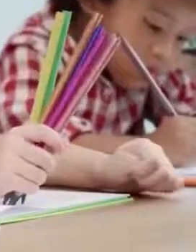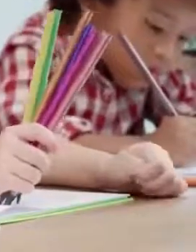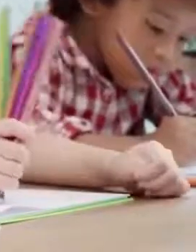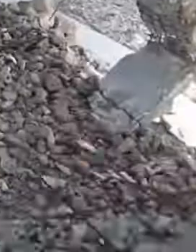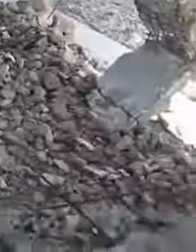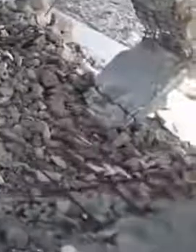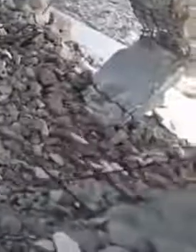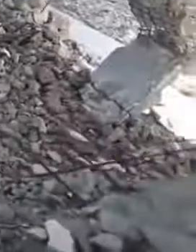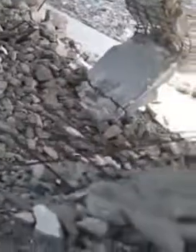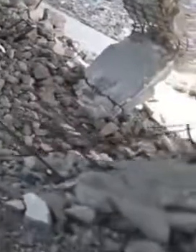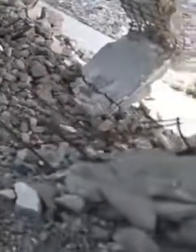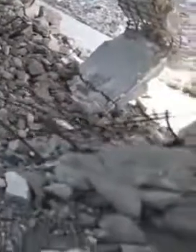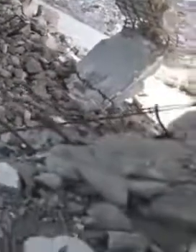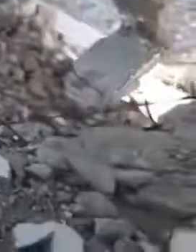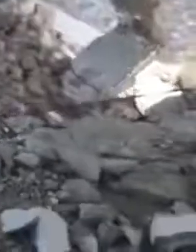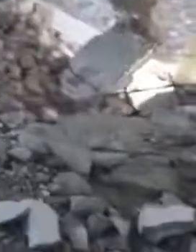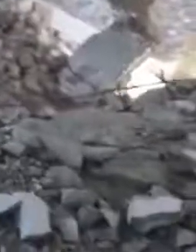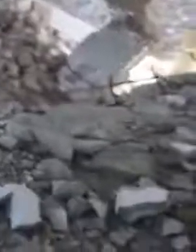de escasez.